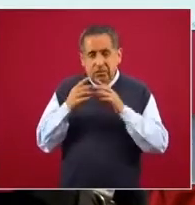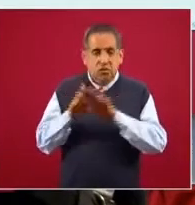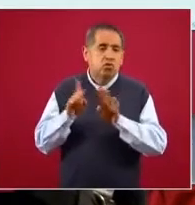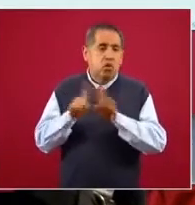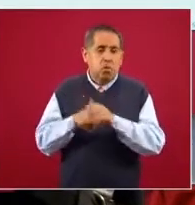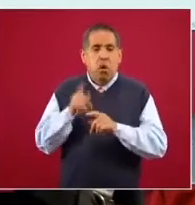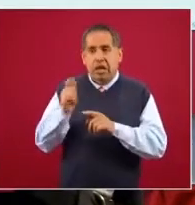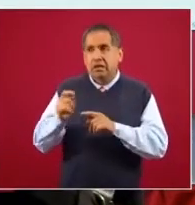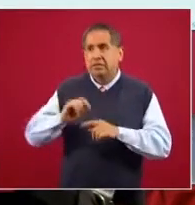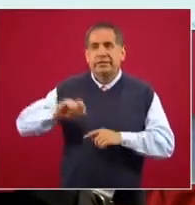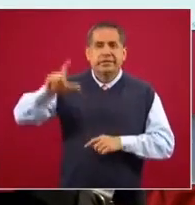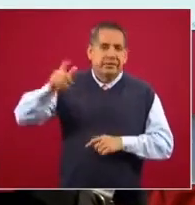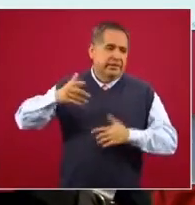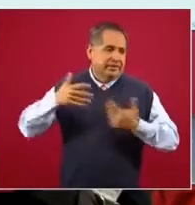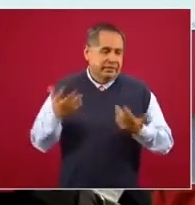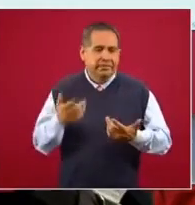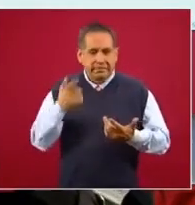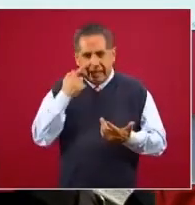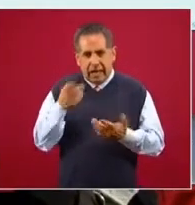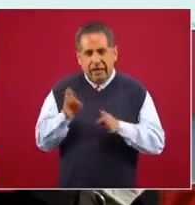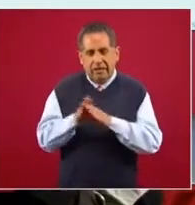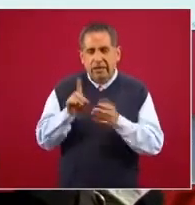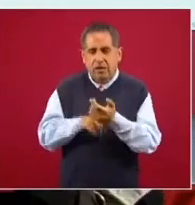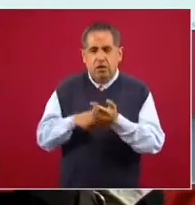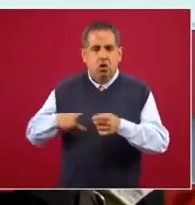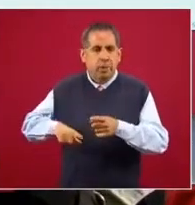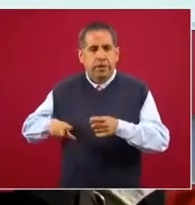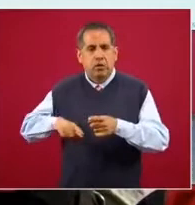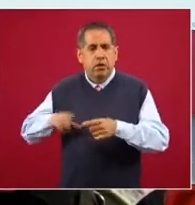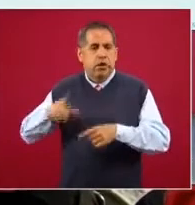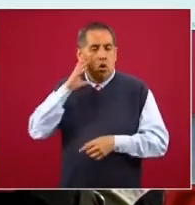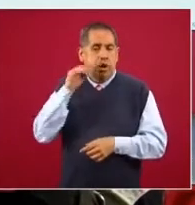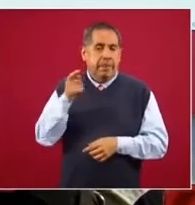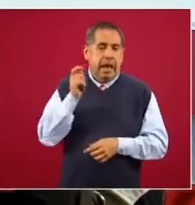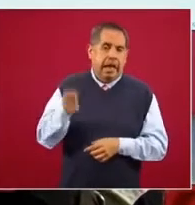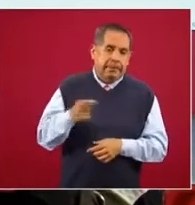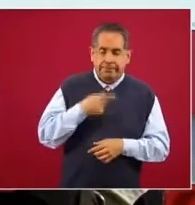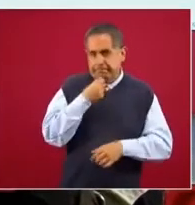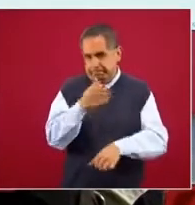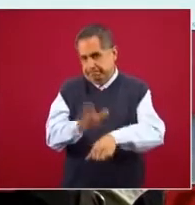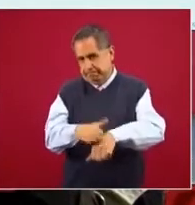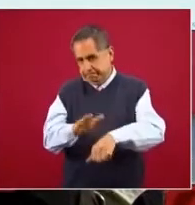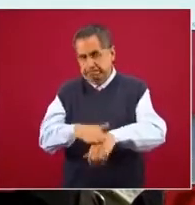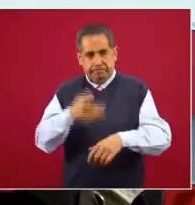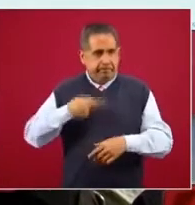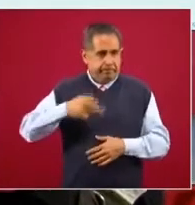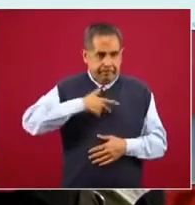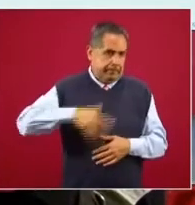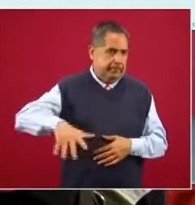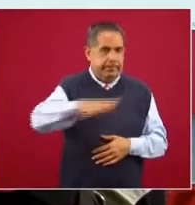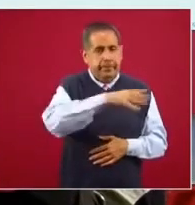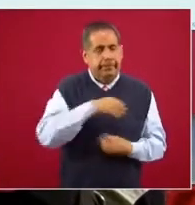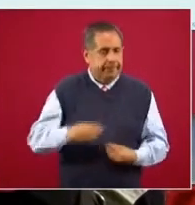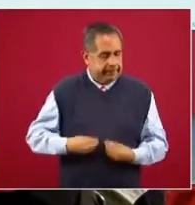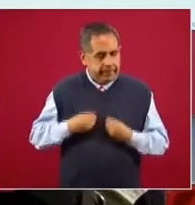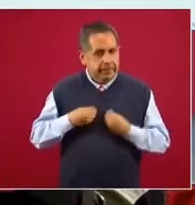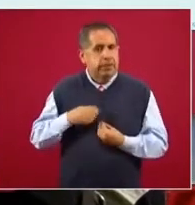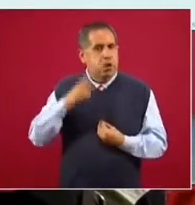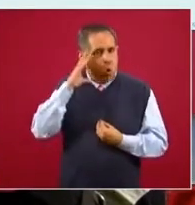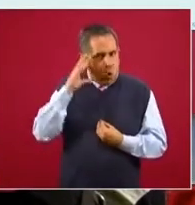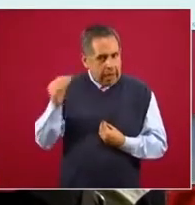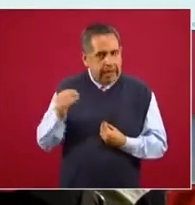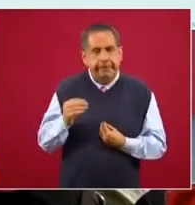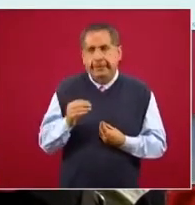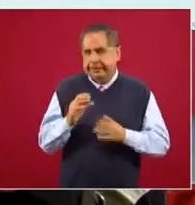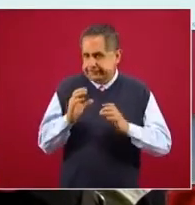contribuyendo a esa aceleración y a esa carga que el estado de Colima está teniendo. Entonces, un llamado también a todas las personas que están en